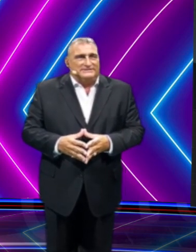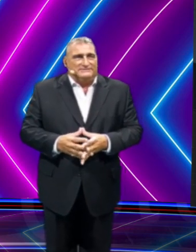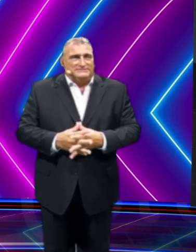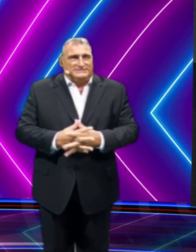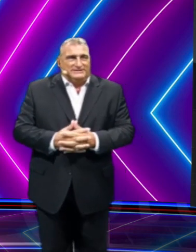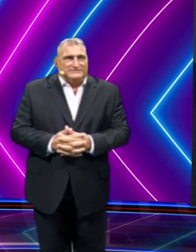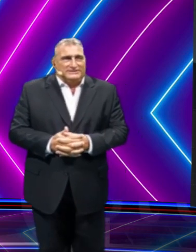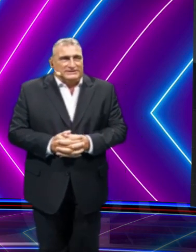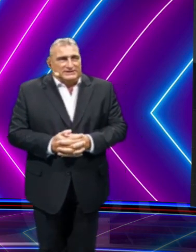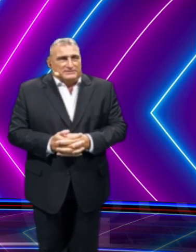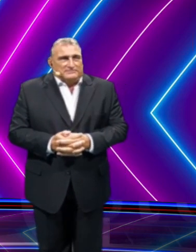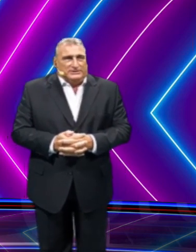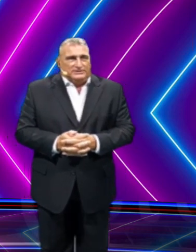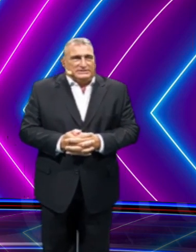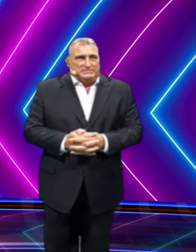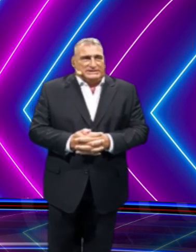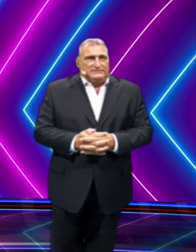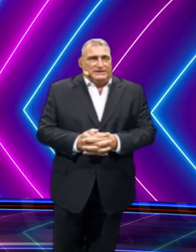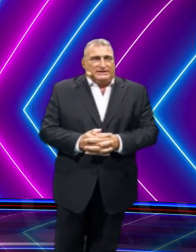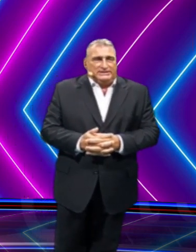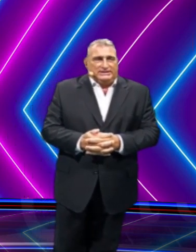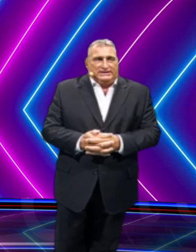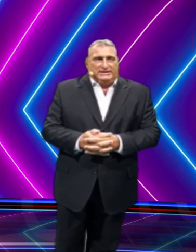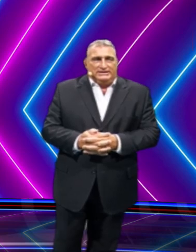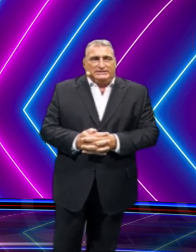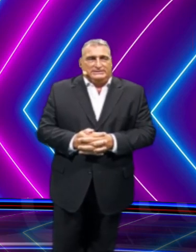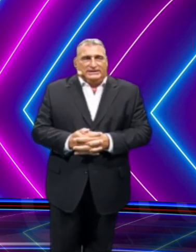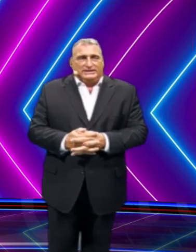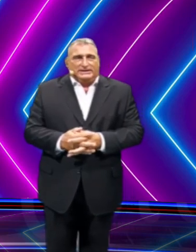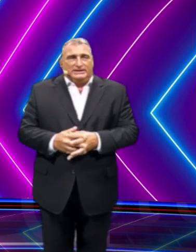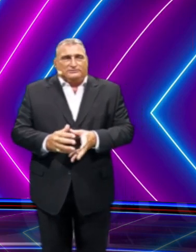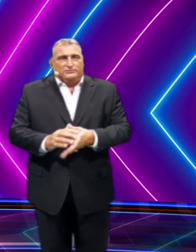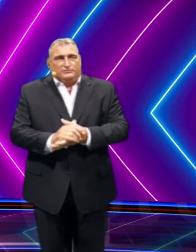Nos vemos, chao. Bueno, así pasaba la licenciada Carla Corol,